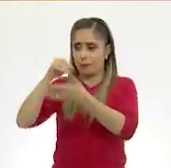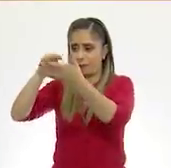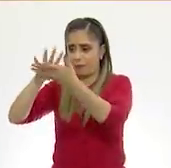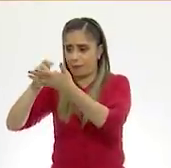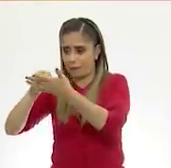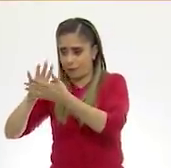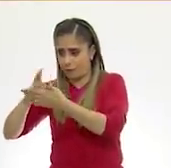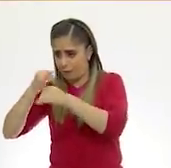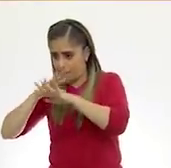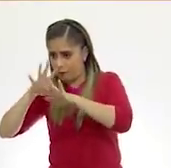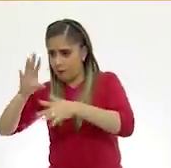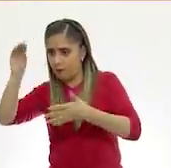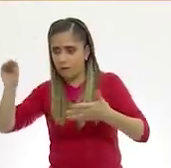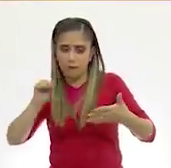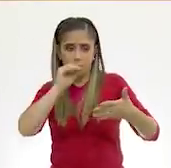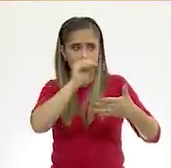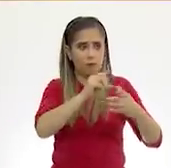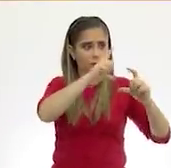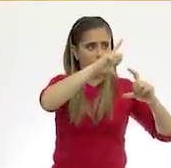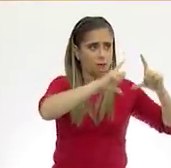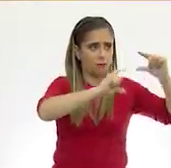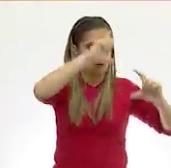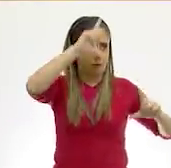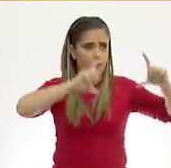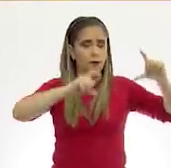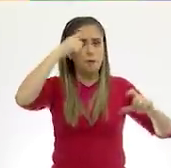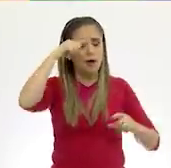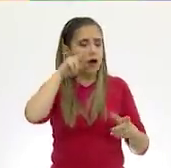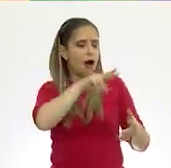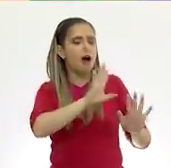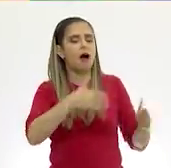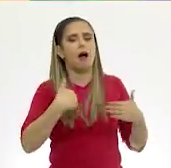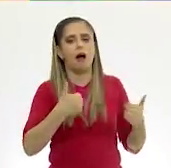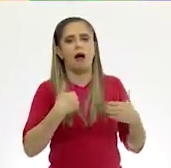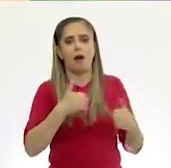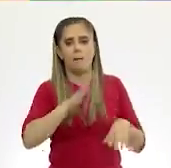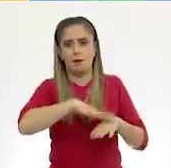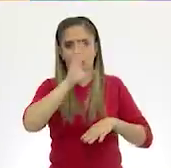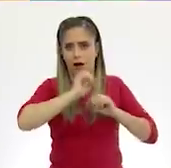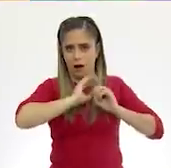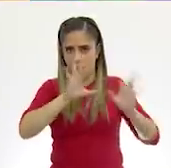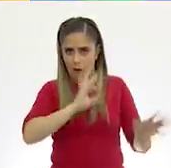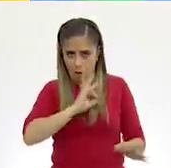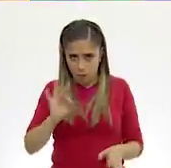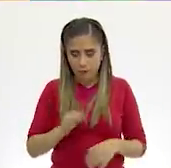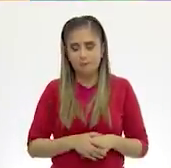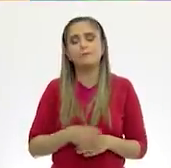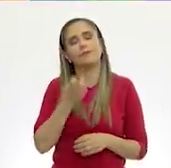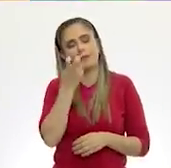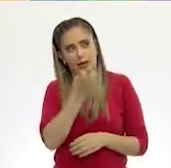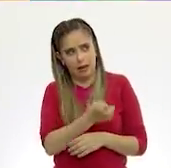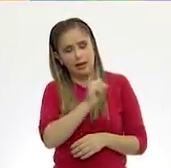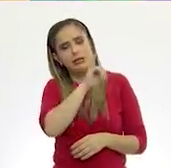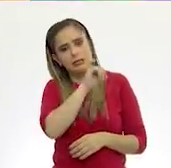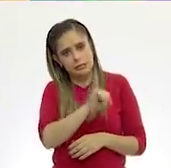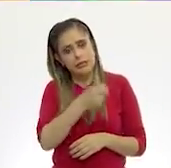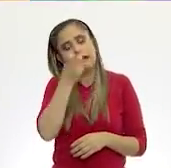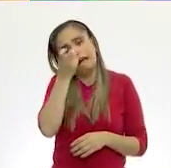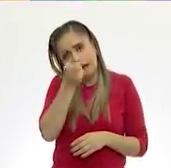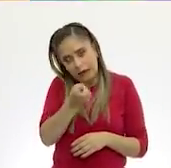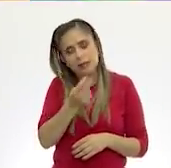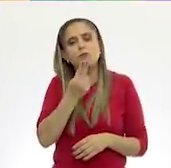las tablas de manera más rápida y sencilla. Así es. Precisamente esa es su